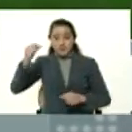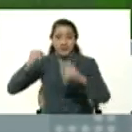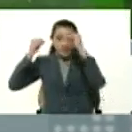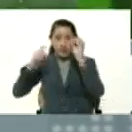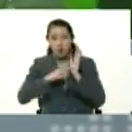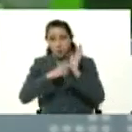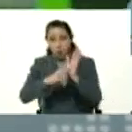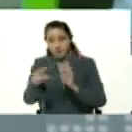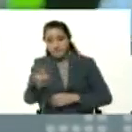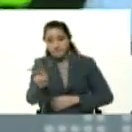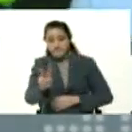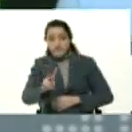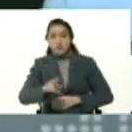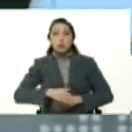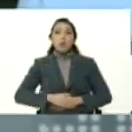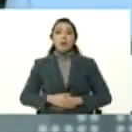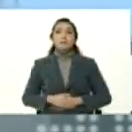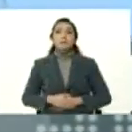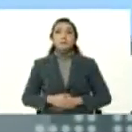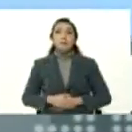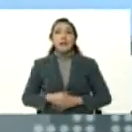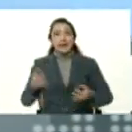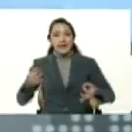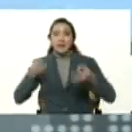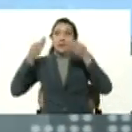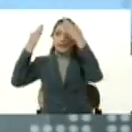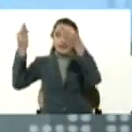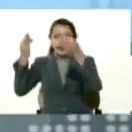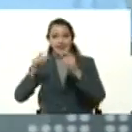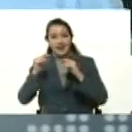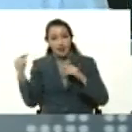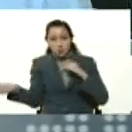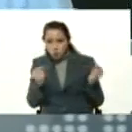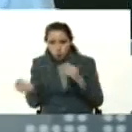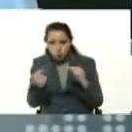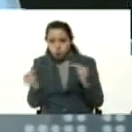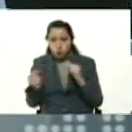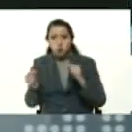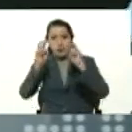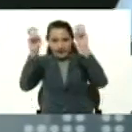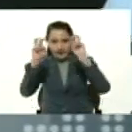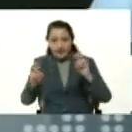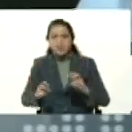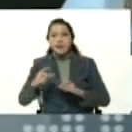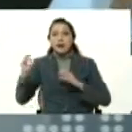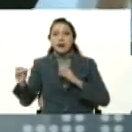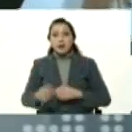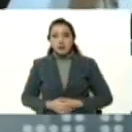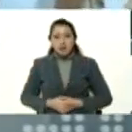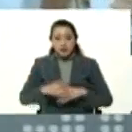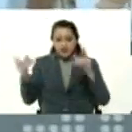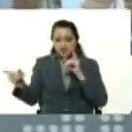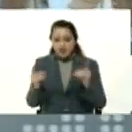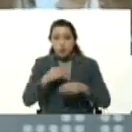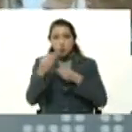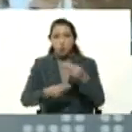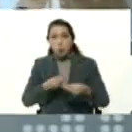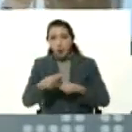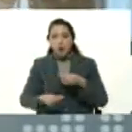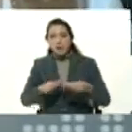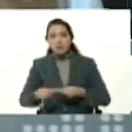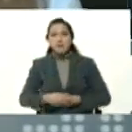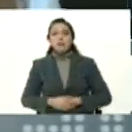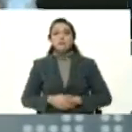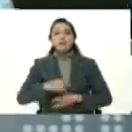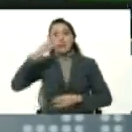por Venezuela, lo entregue y lo convierta en punta de la agenda, en punta del